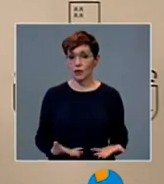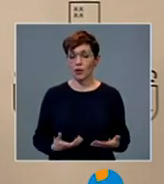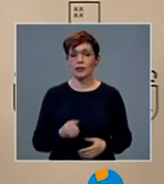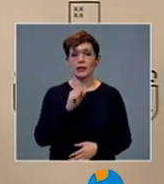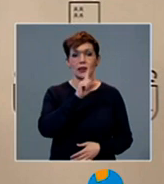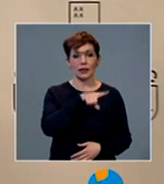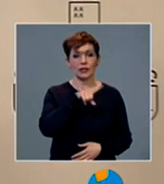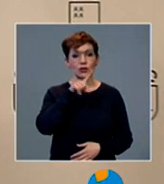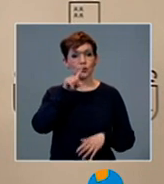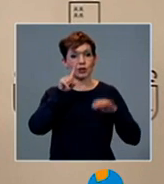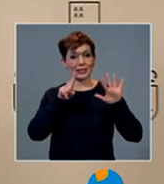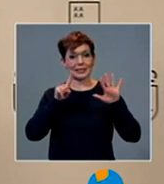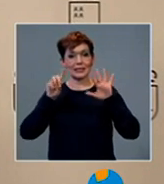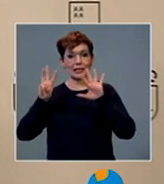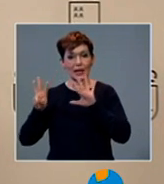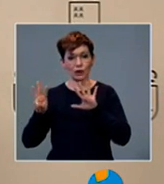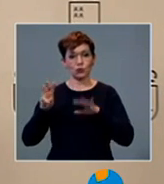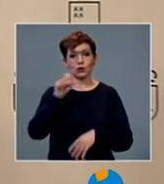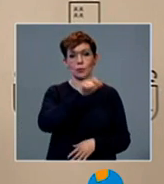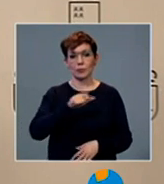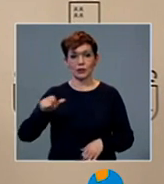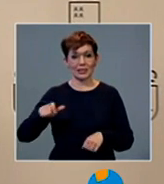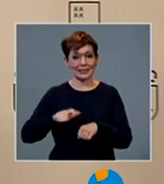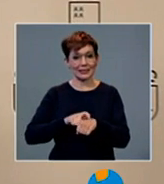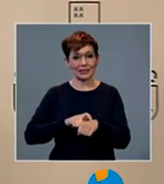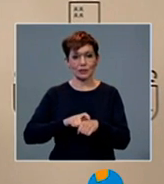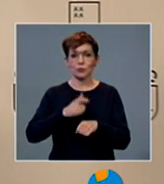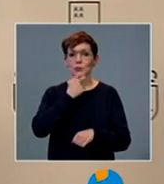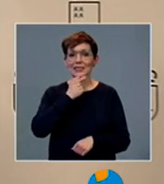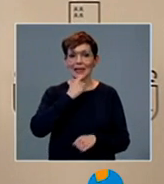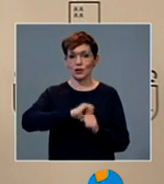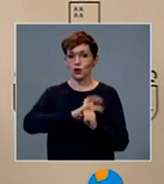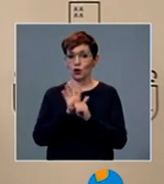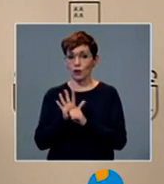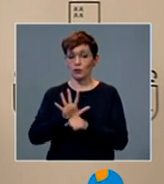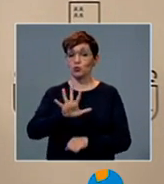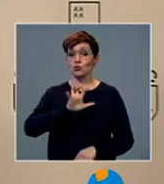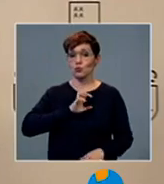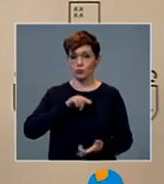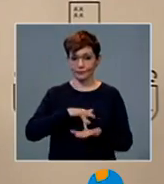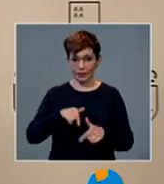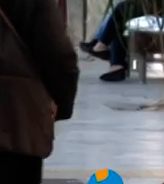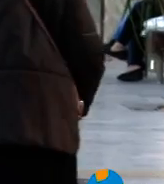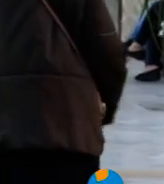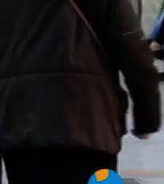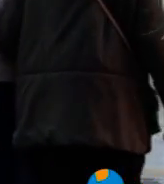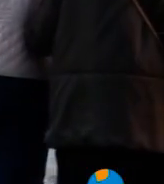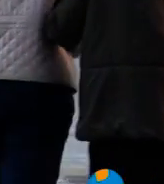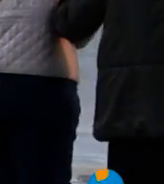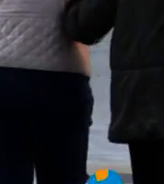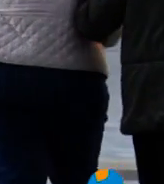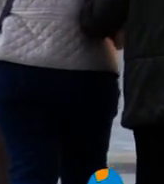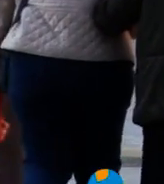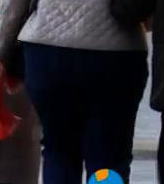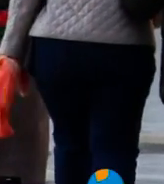168 casos de la variante británica en pacientes afectados por coronavirus en la región de Murcia. Y no queda